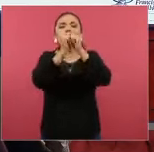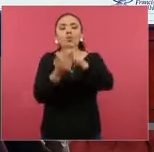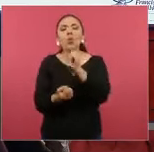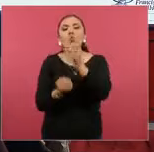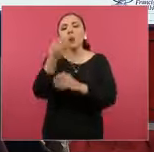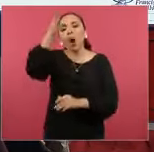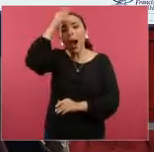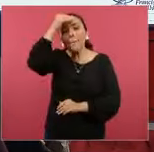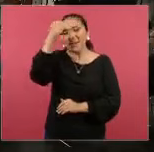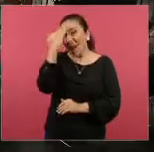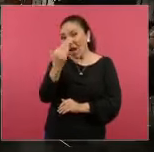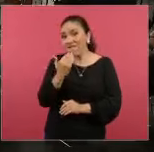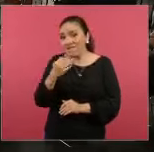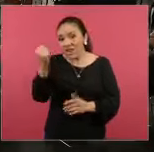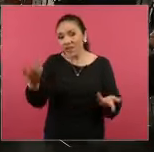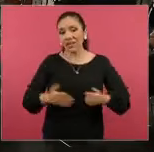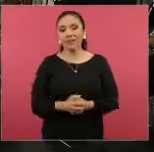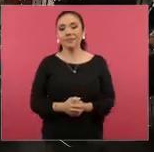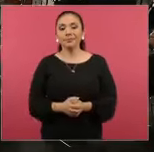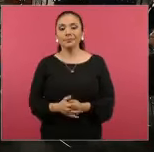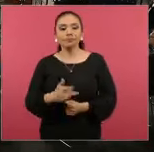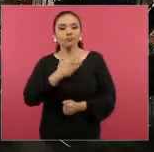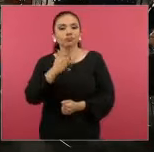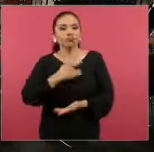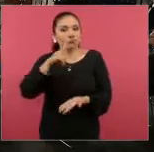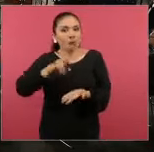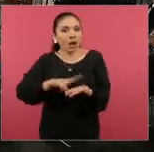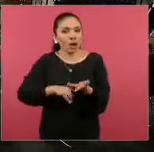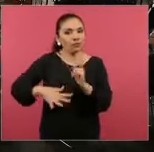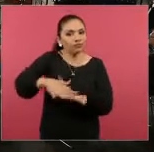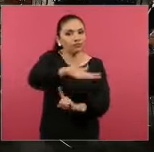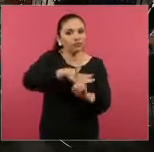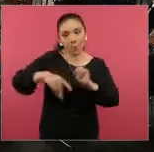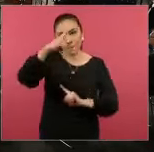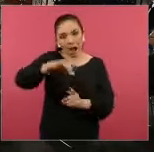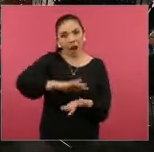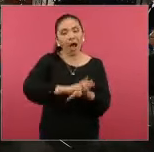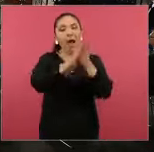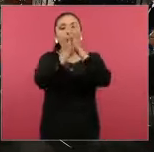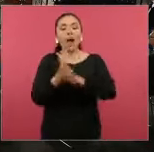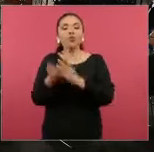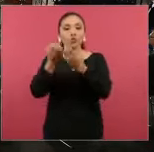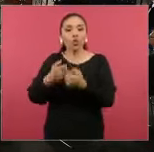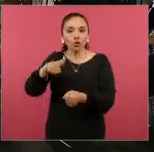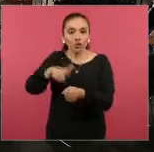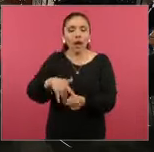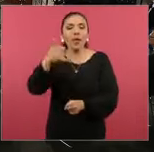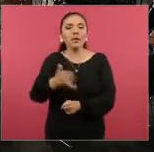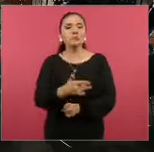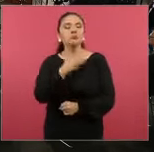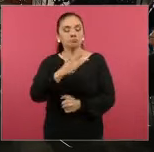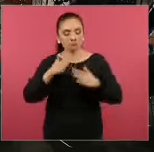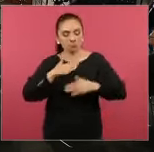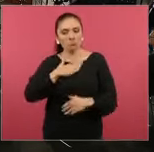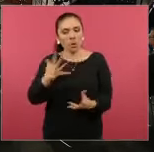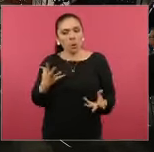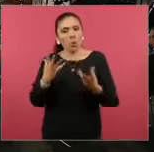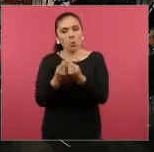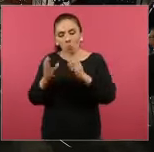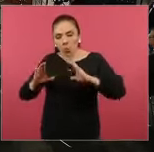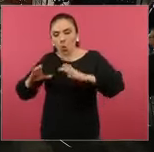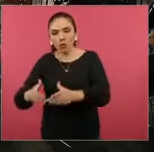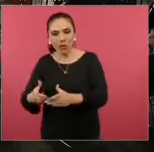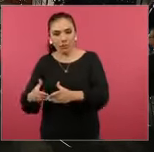esas habilidades. Valoran su entorno, como ya lo hemos mencionado, para su transformación social y se reconocen como integrantes de su